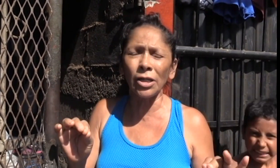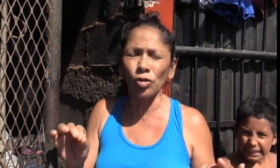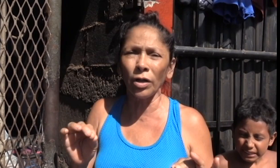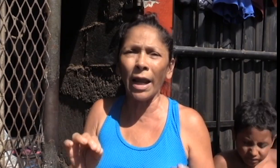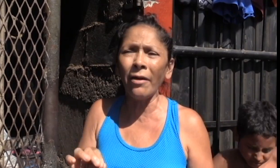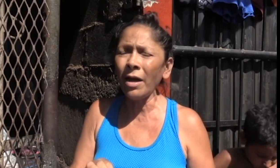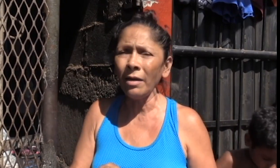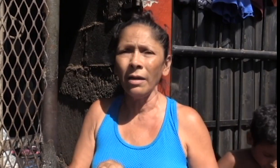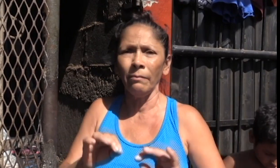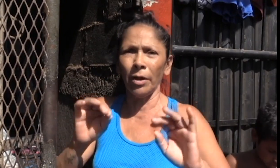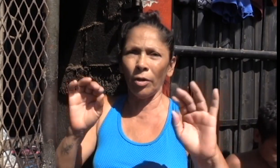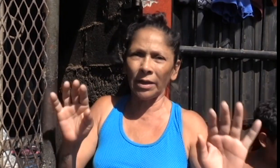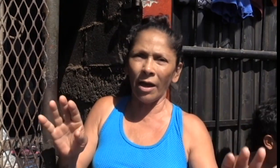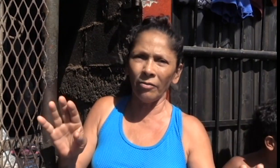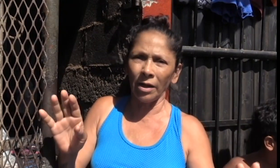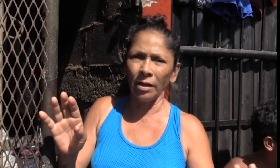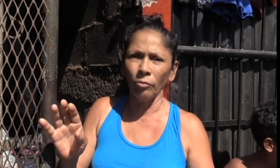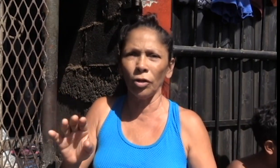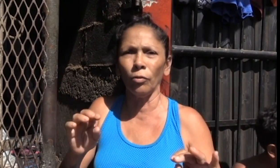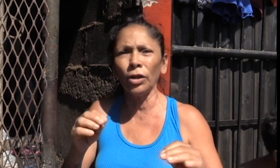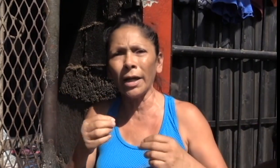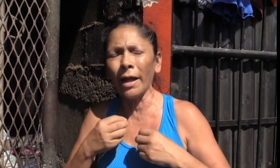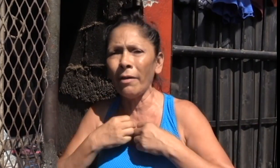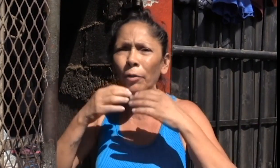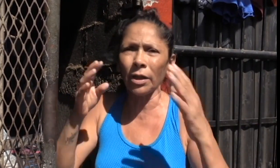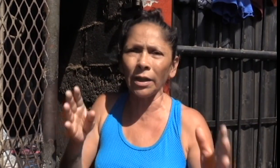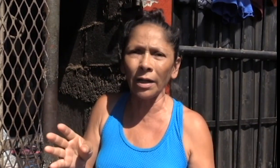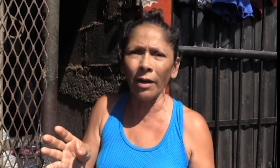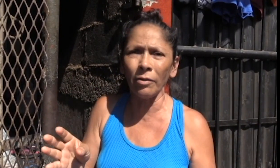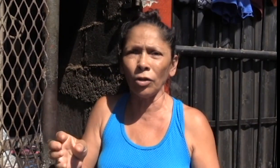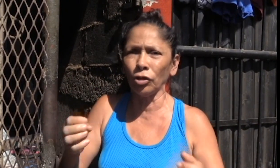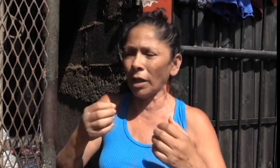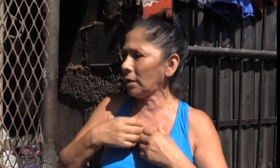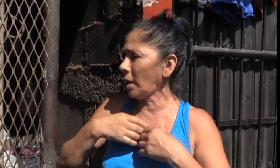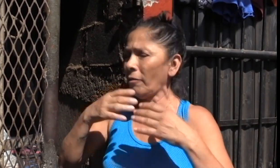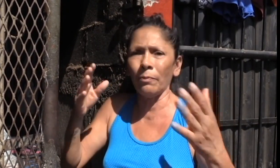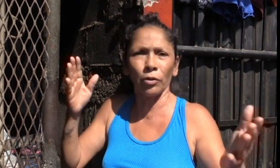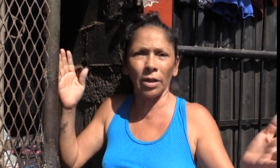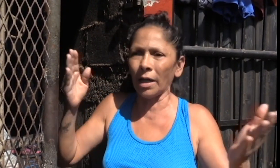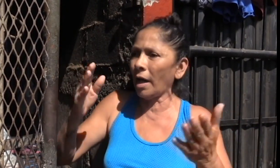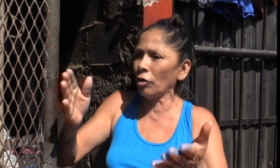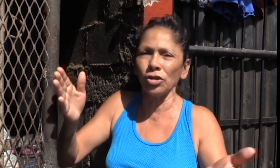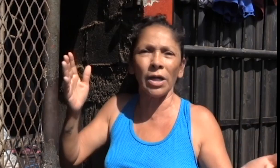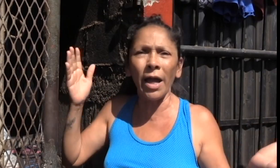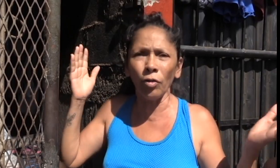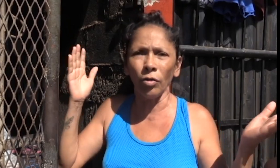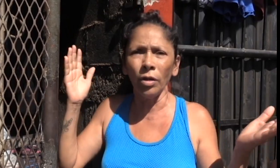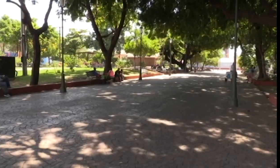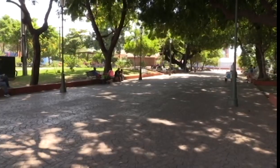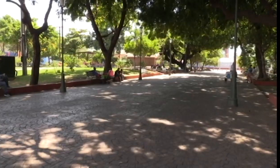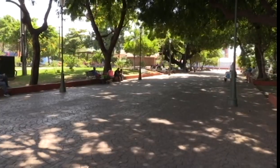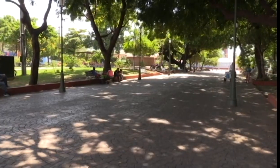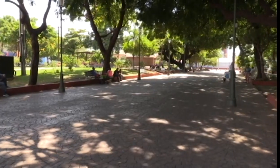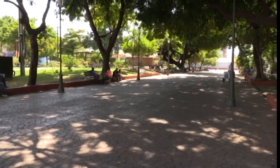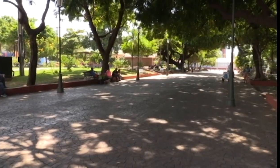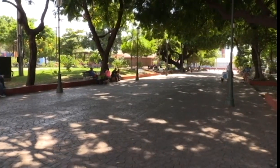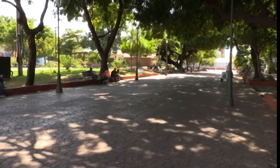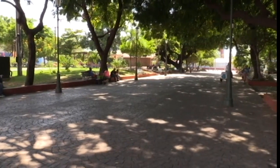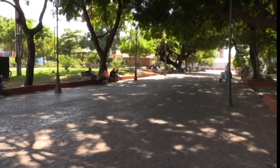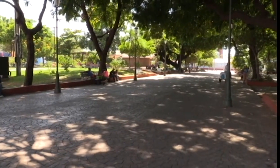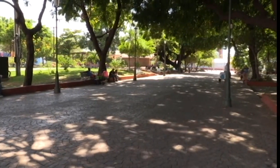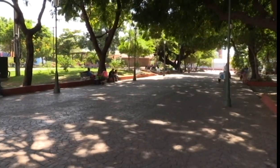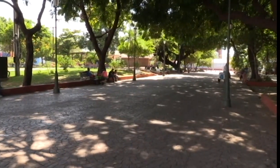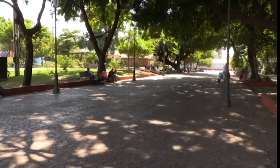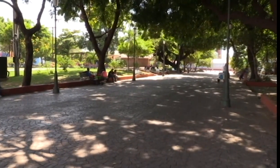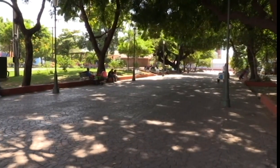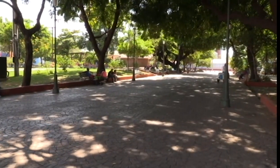3 casos graves pero estables. Cuando vos estás grave es porque estás grave y cuando estás estable es porque estás algo sano. Rosario